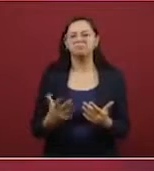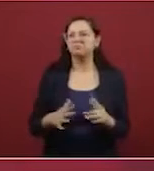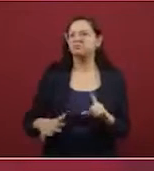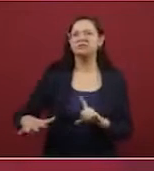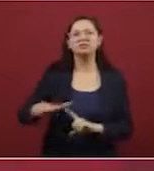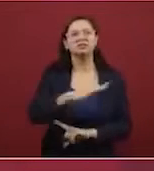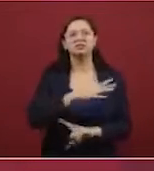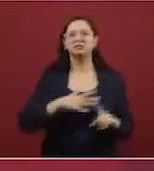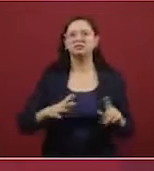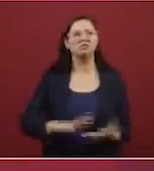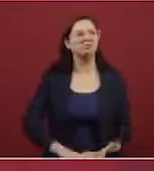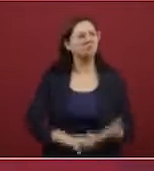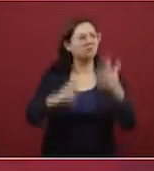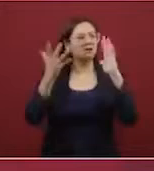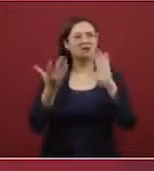inseguridad, de la violencia,